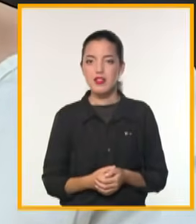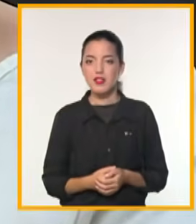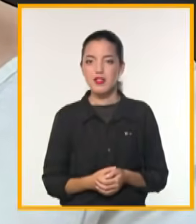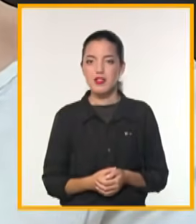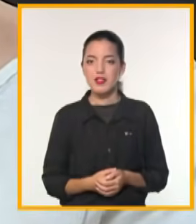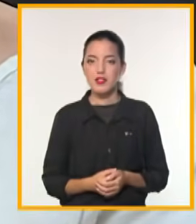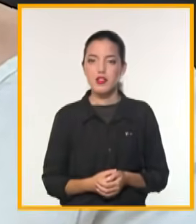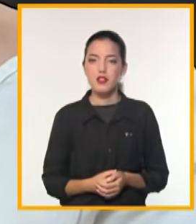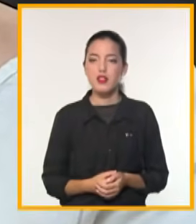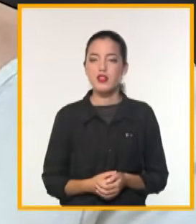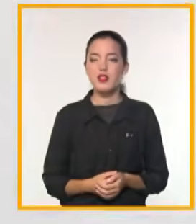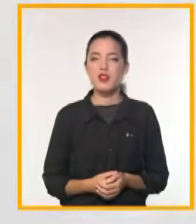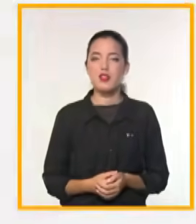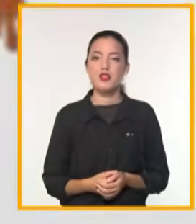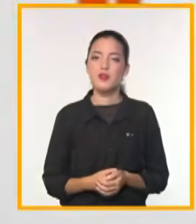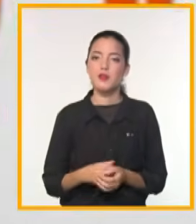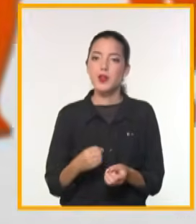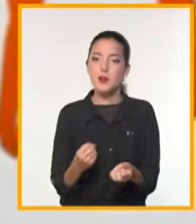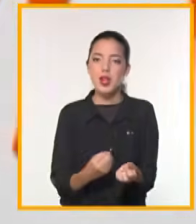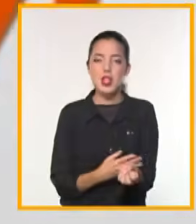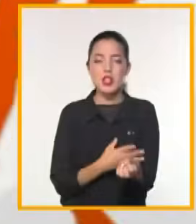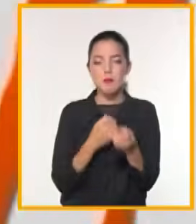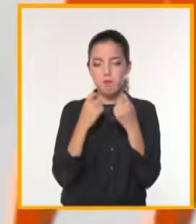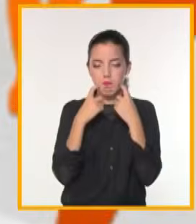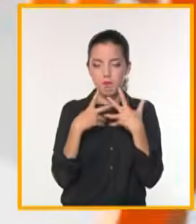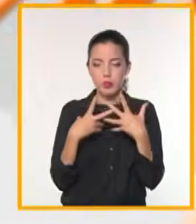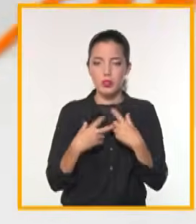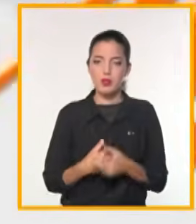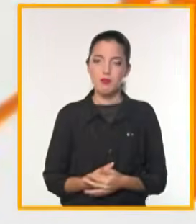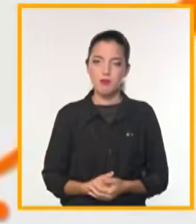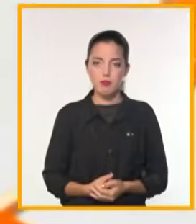para mí es un orgullo ser su hija.